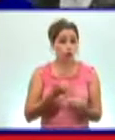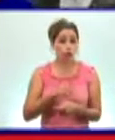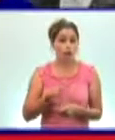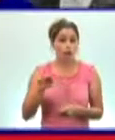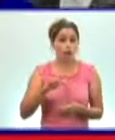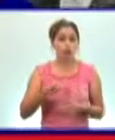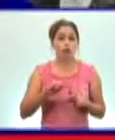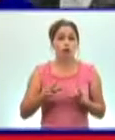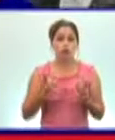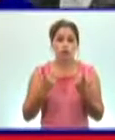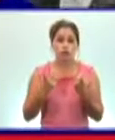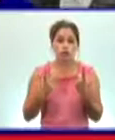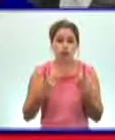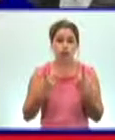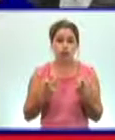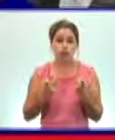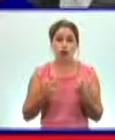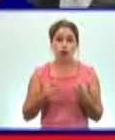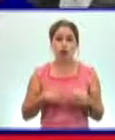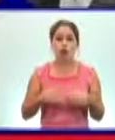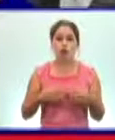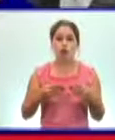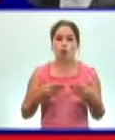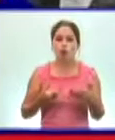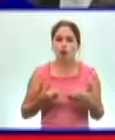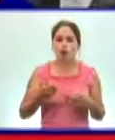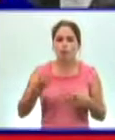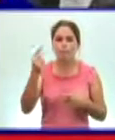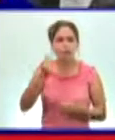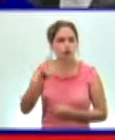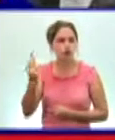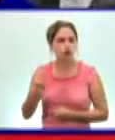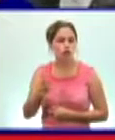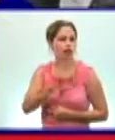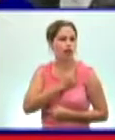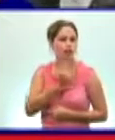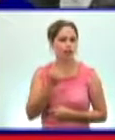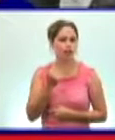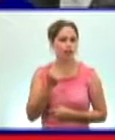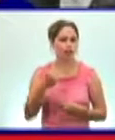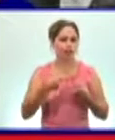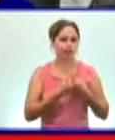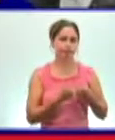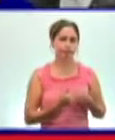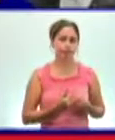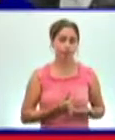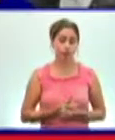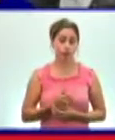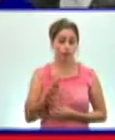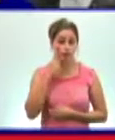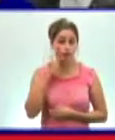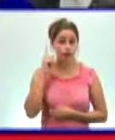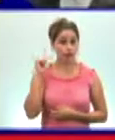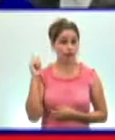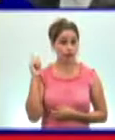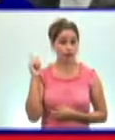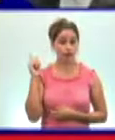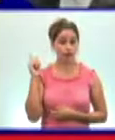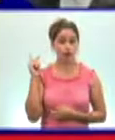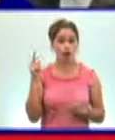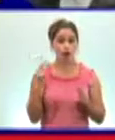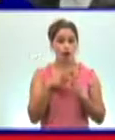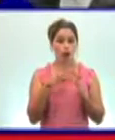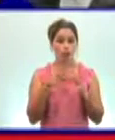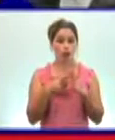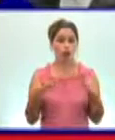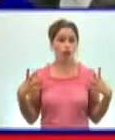innecesaria contra cuanto se le oponen. Fíjense aquí un elemento de relación. Martí